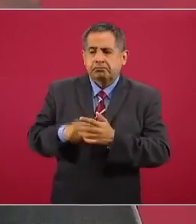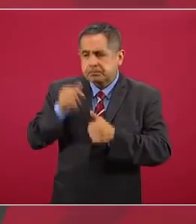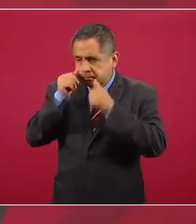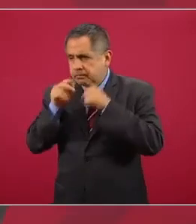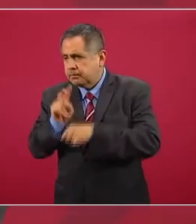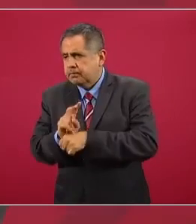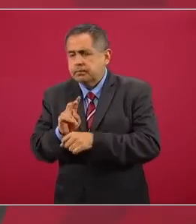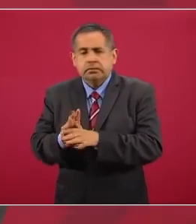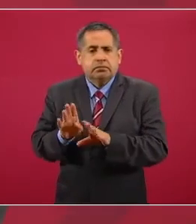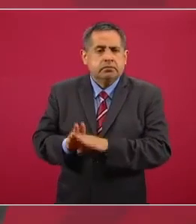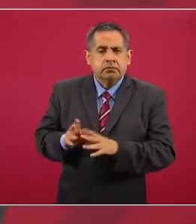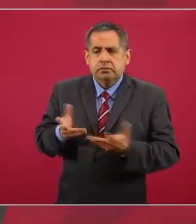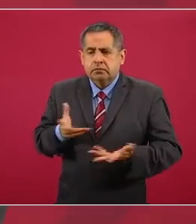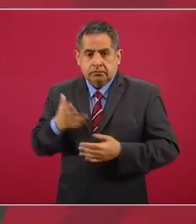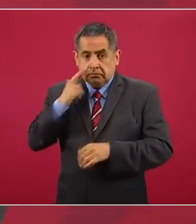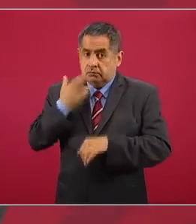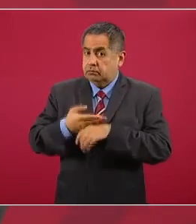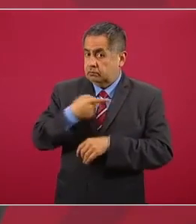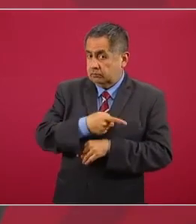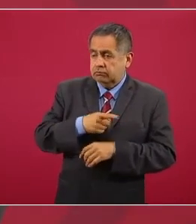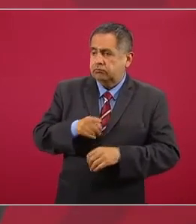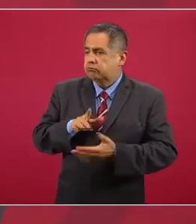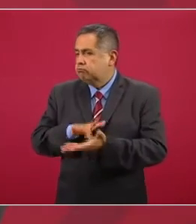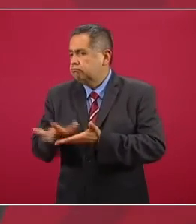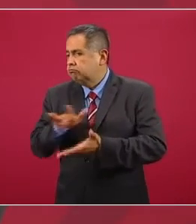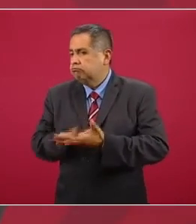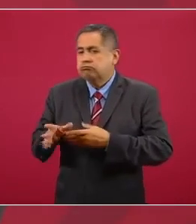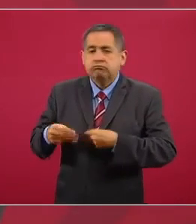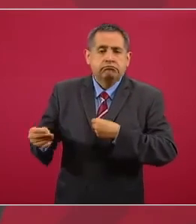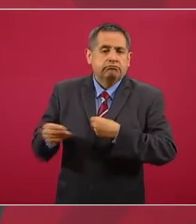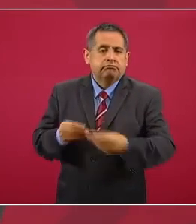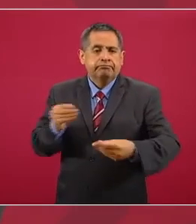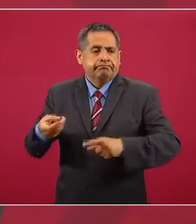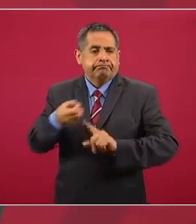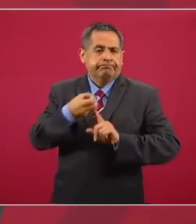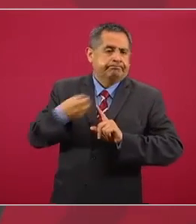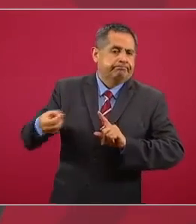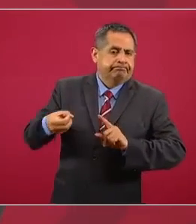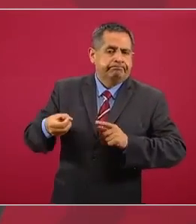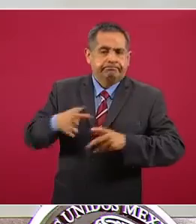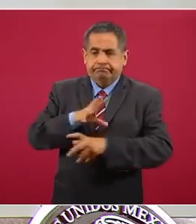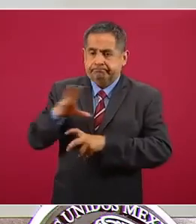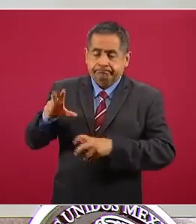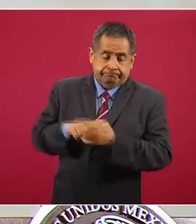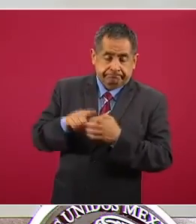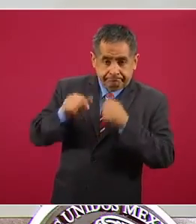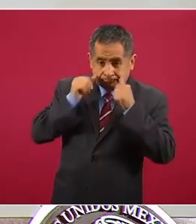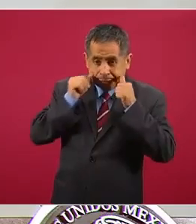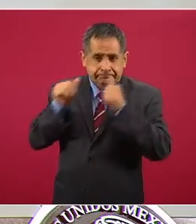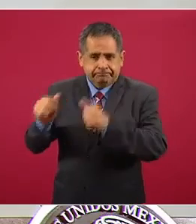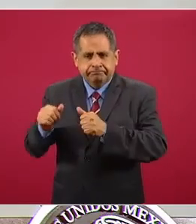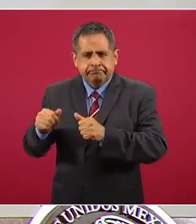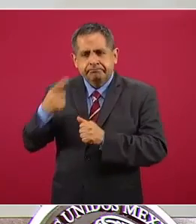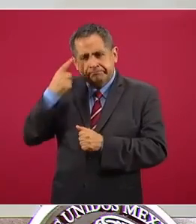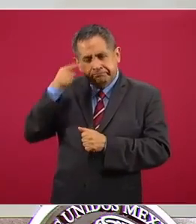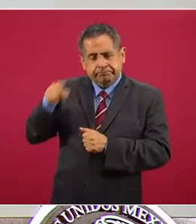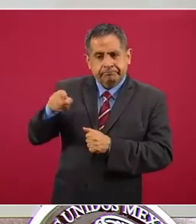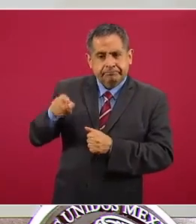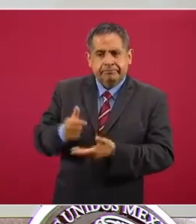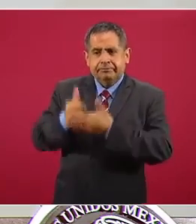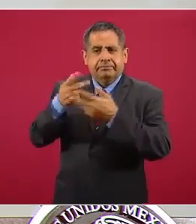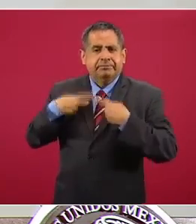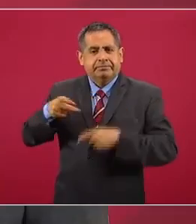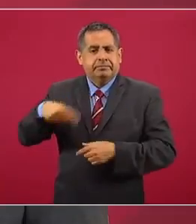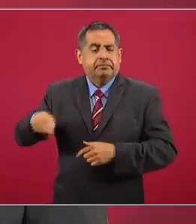de todos los apoyos y de toda la acción de auxilio a la